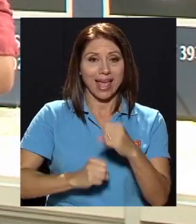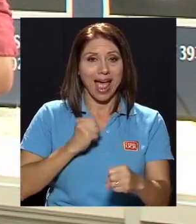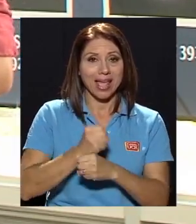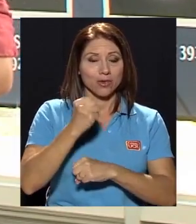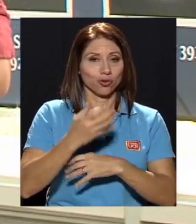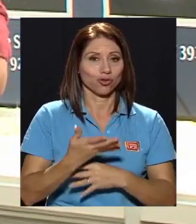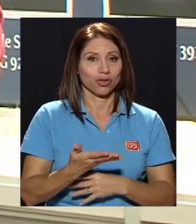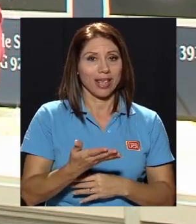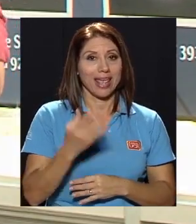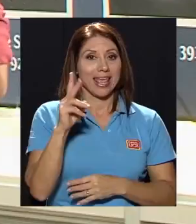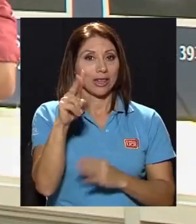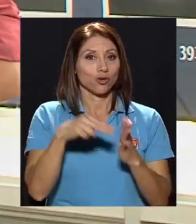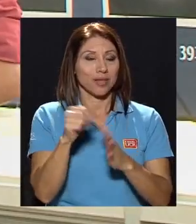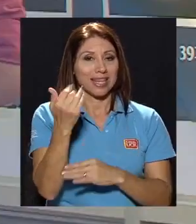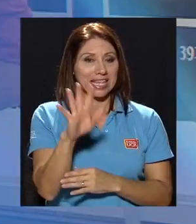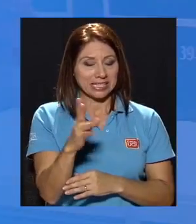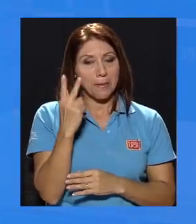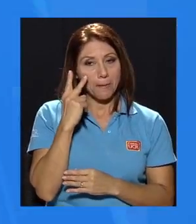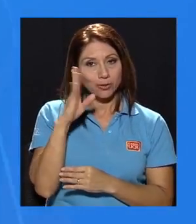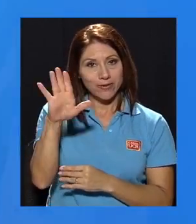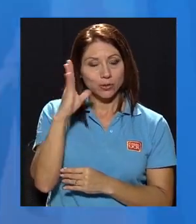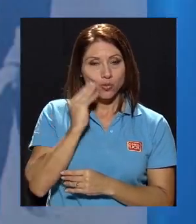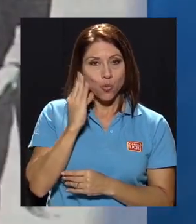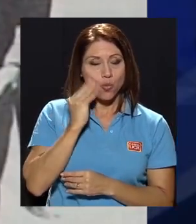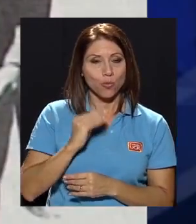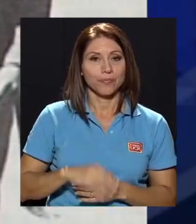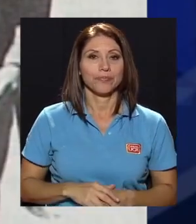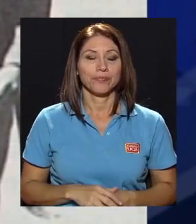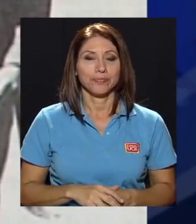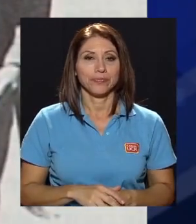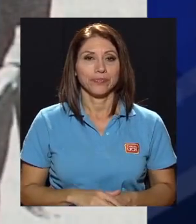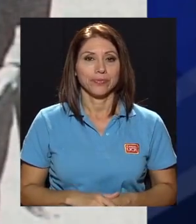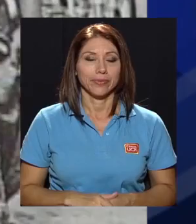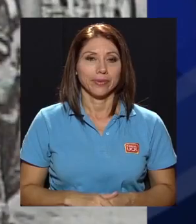Su trayectoria, seguidamente.